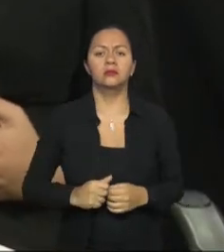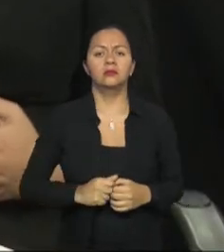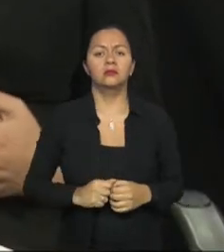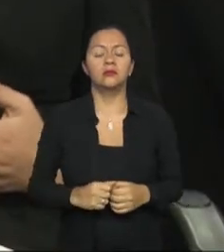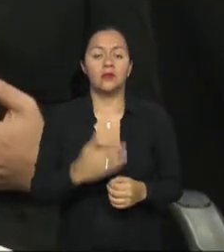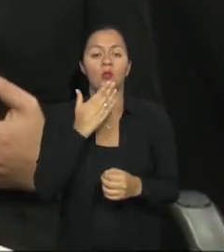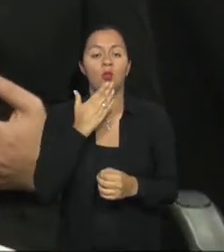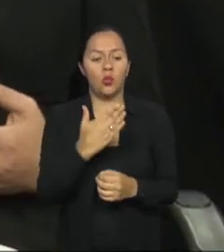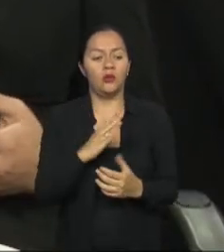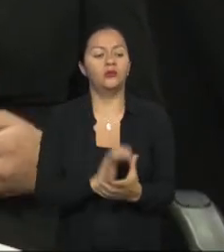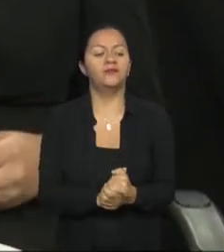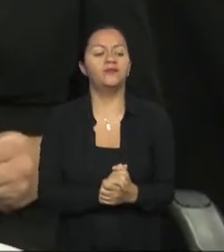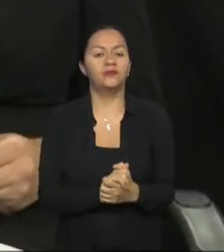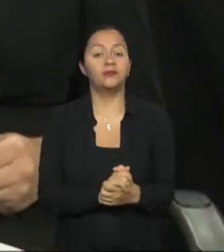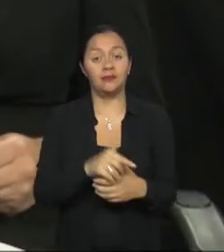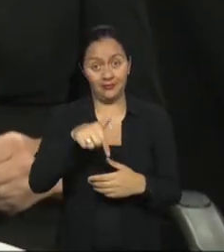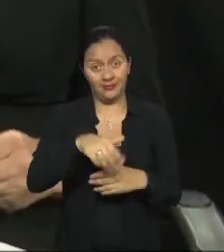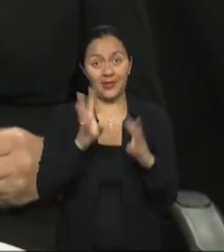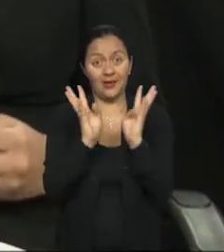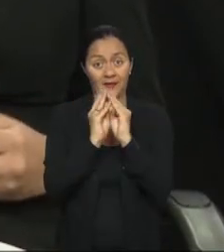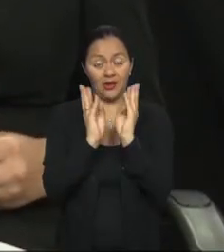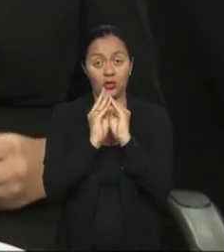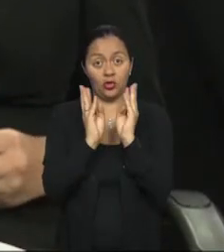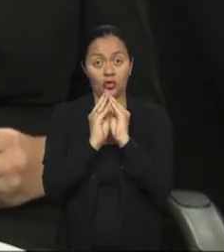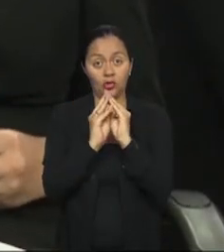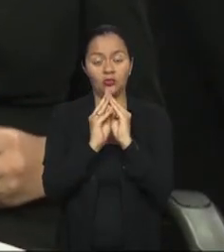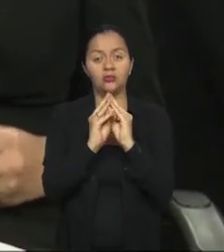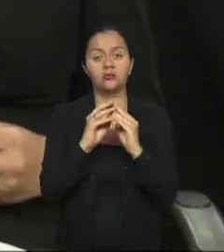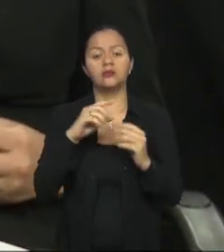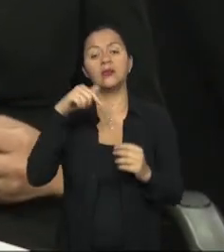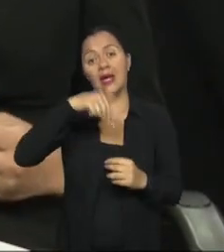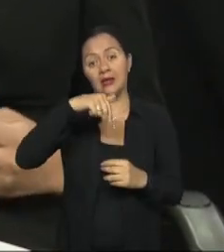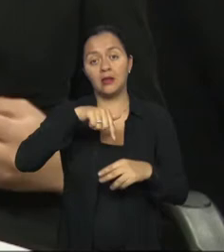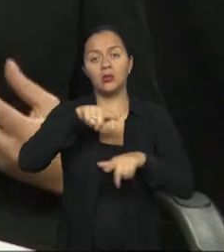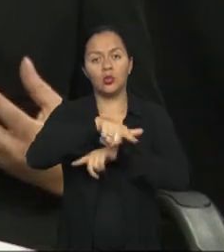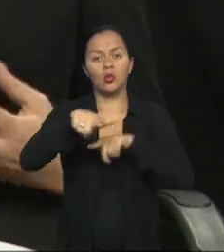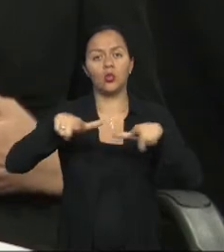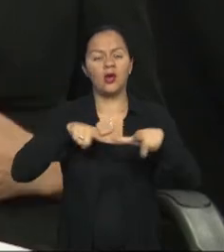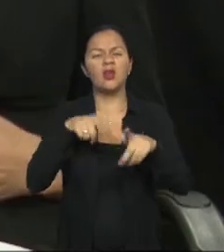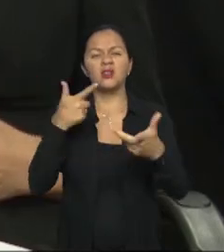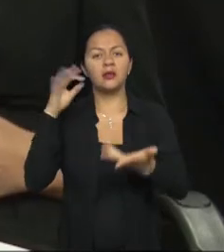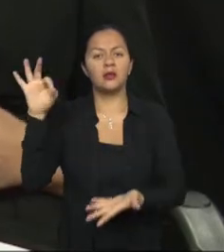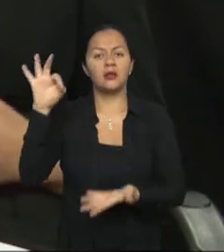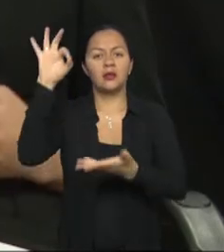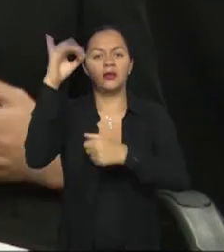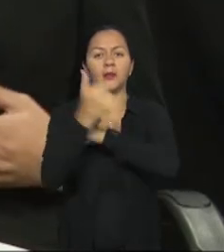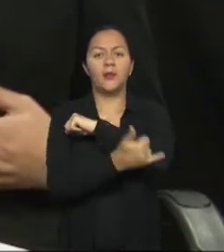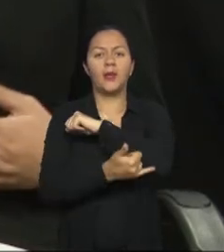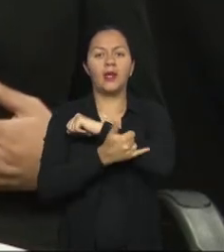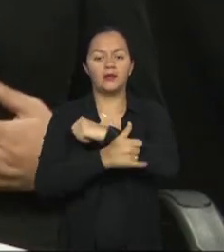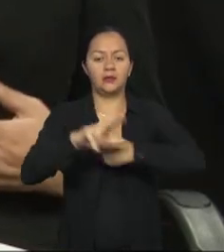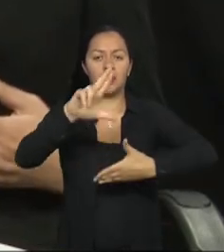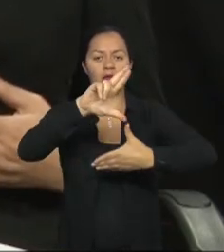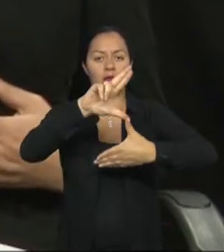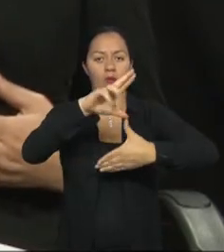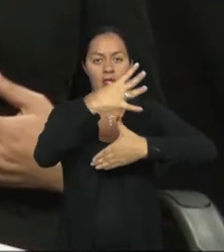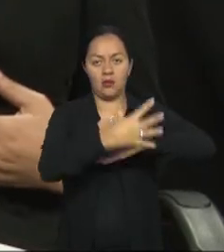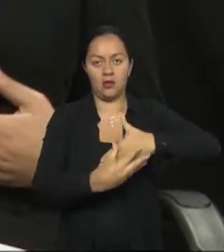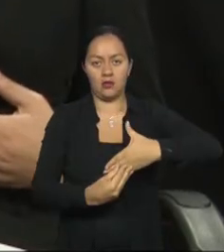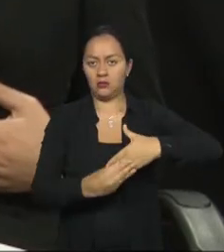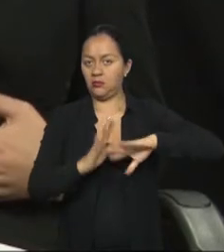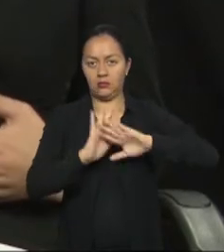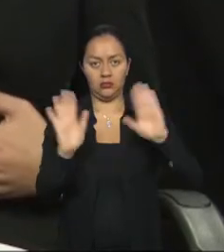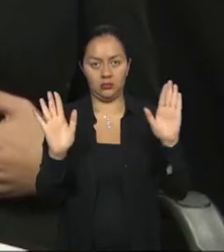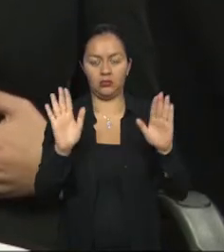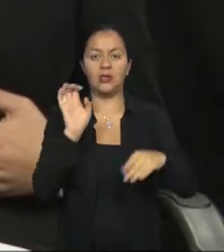Bueno, como este es un evento continental, tenemos representantes de los países de la región. Pues tenemos